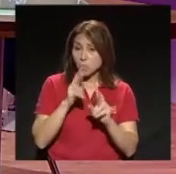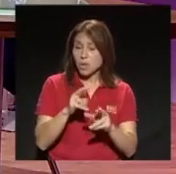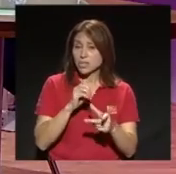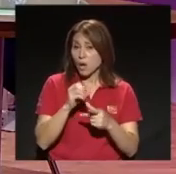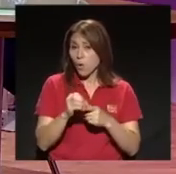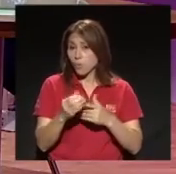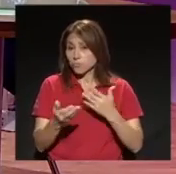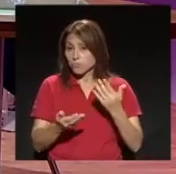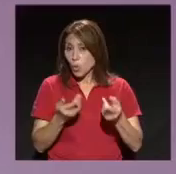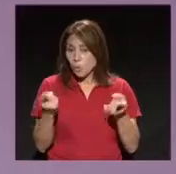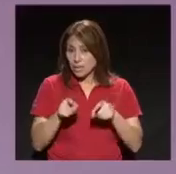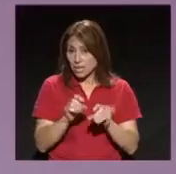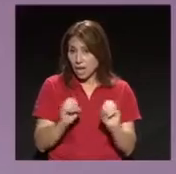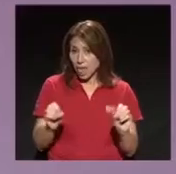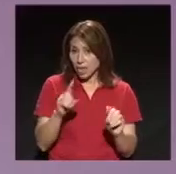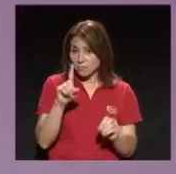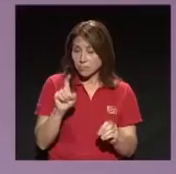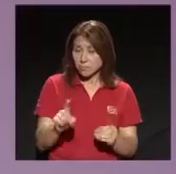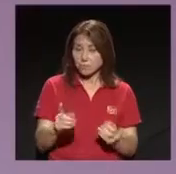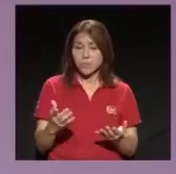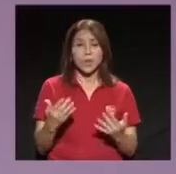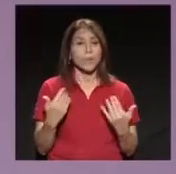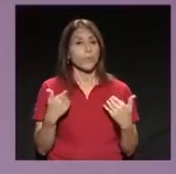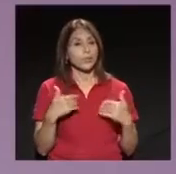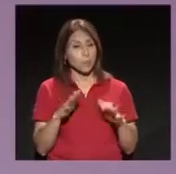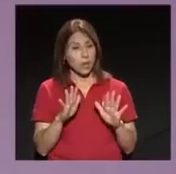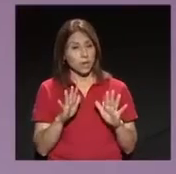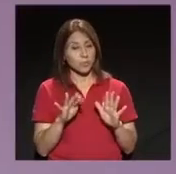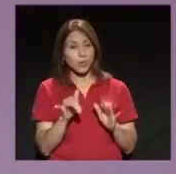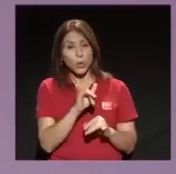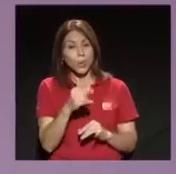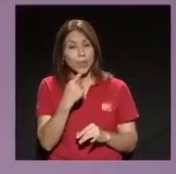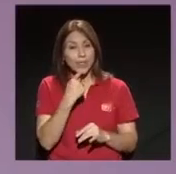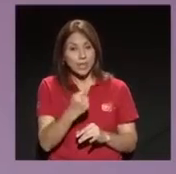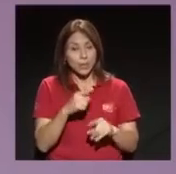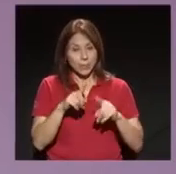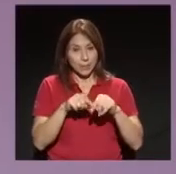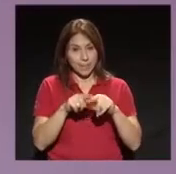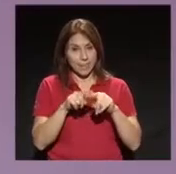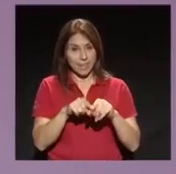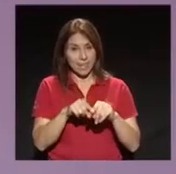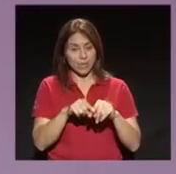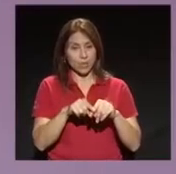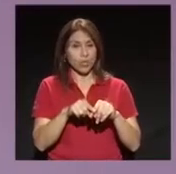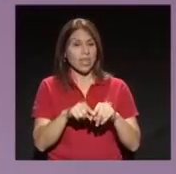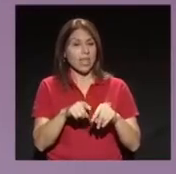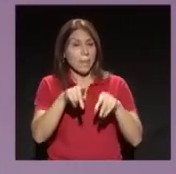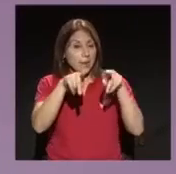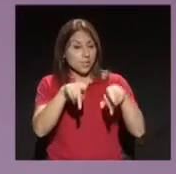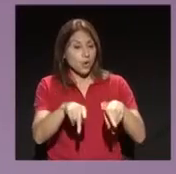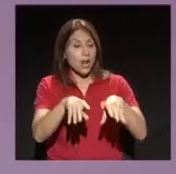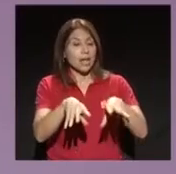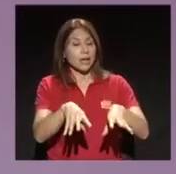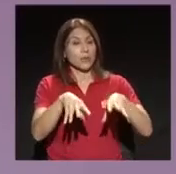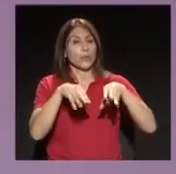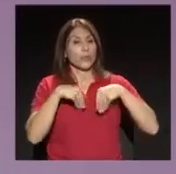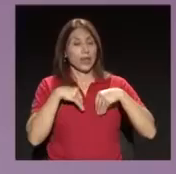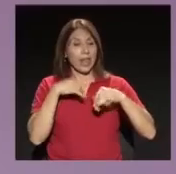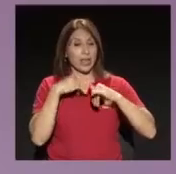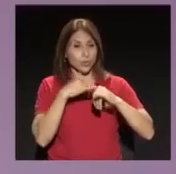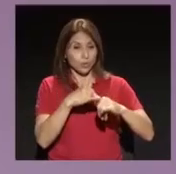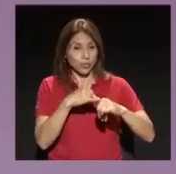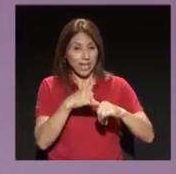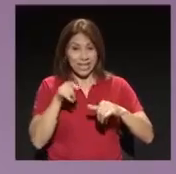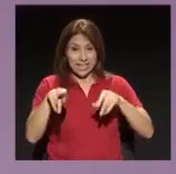nada? Pues bueno, en teoría, como le digo, dependiendo de la persona que lleve la denuncia y la capacidad que tenga